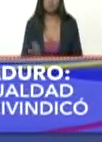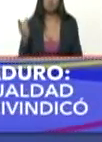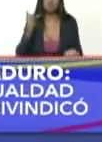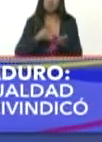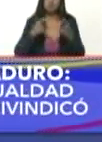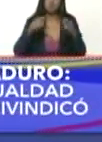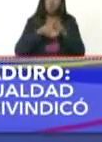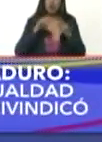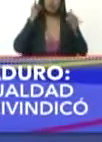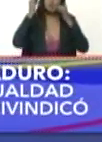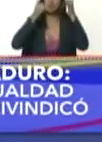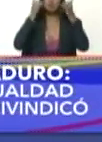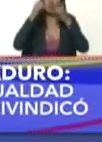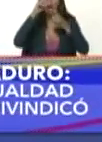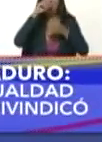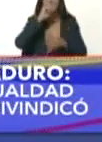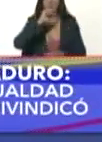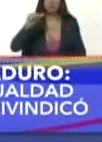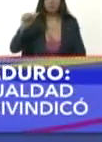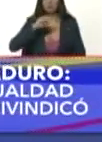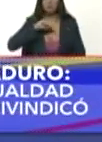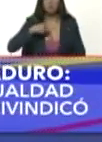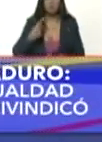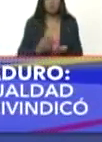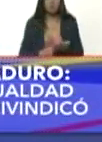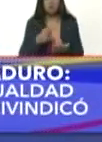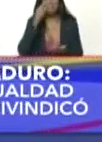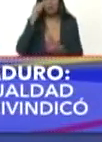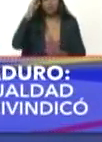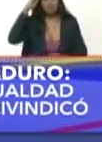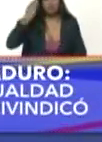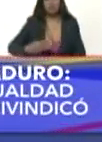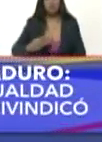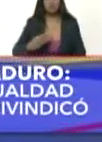participando de la celebración del aniversario de nuestros hermanos del ejército